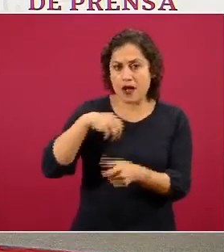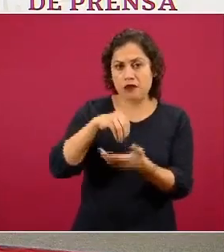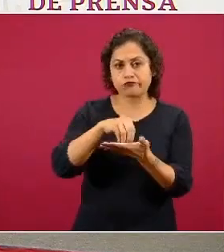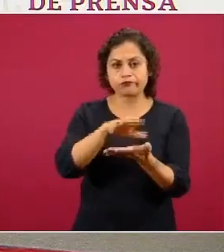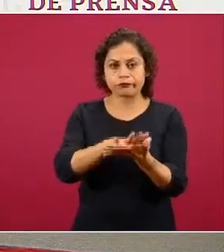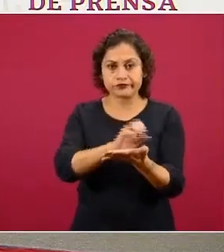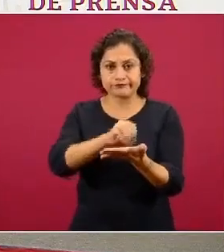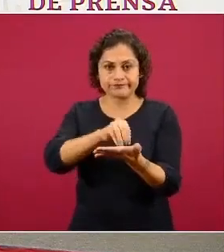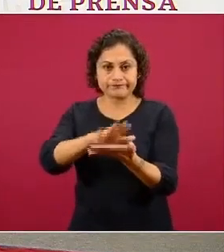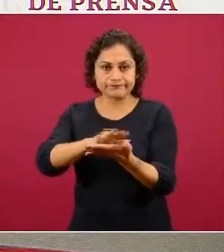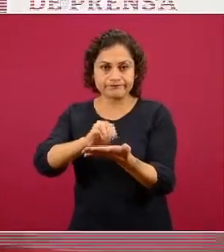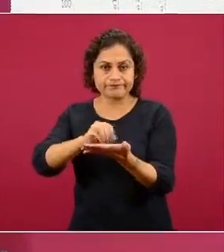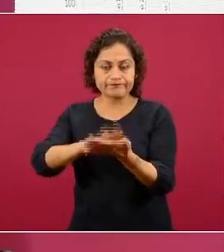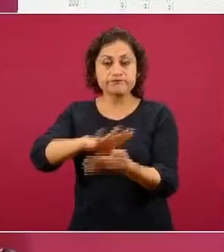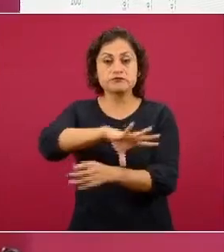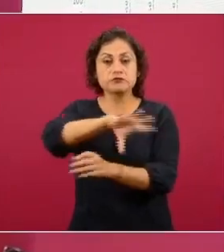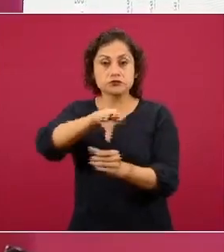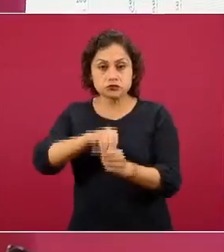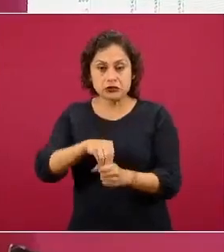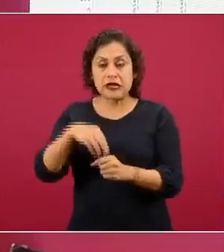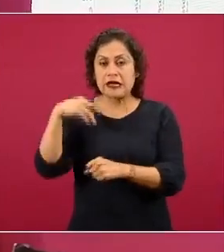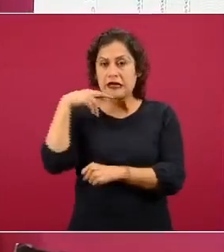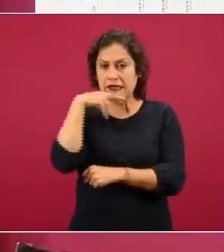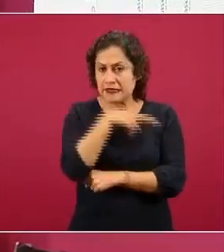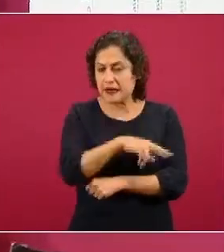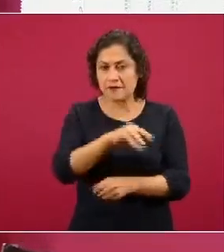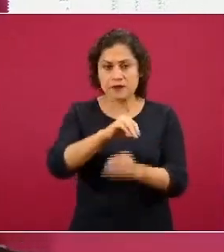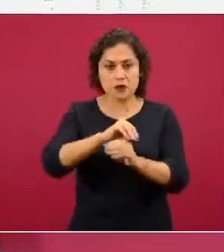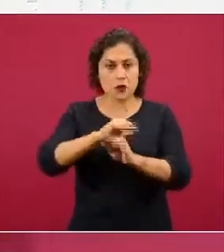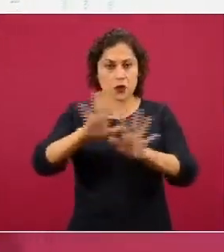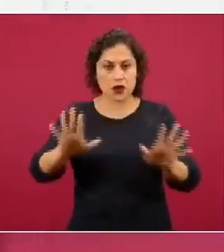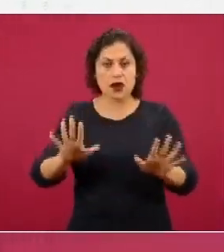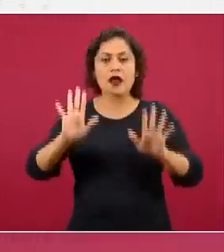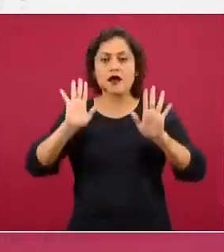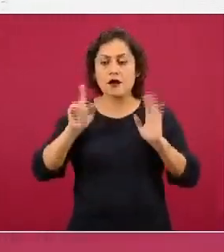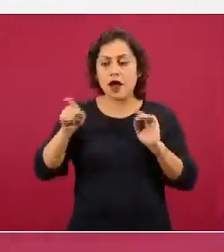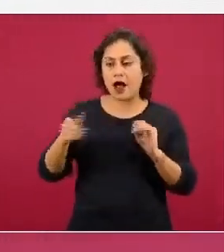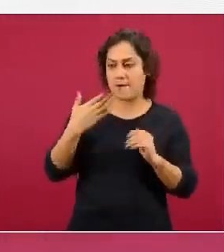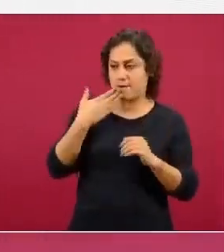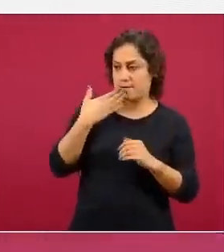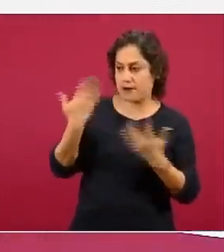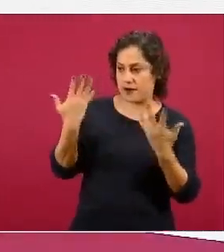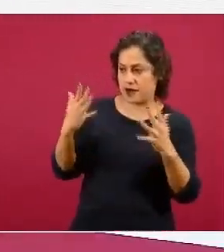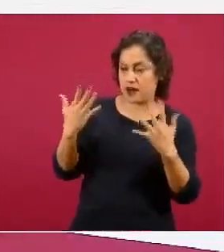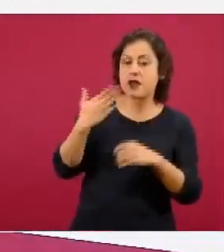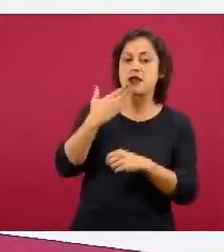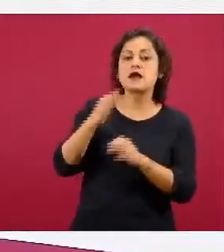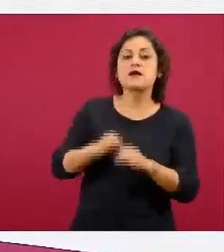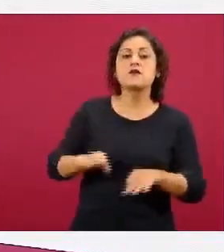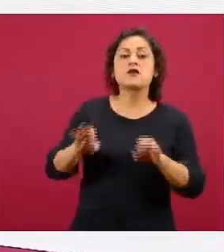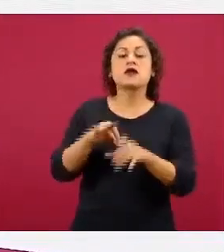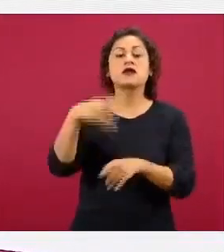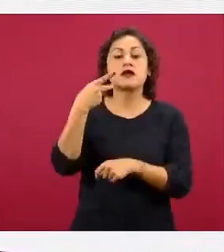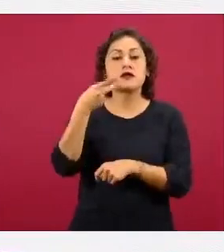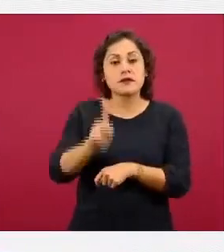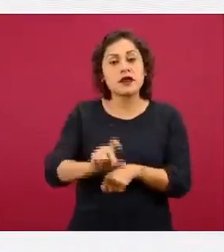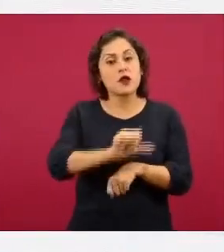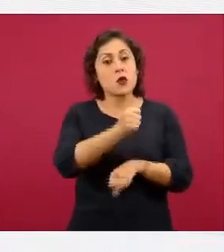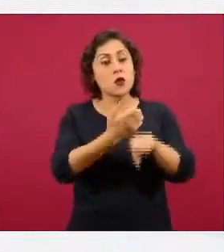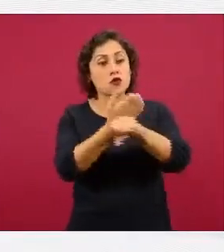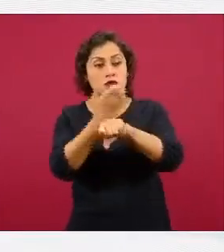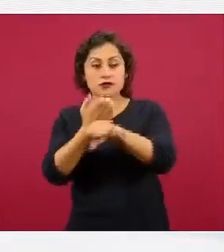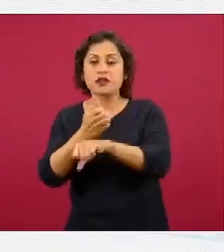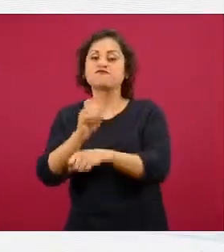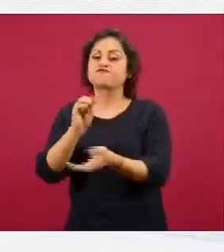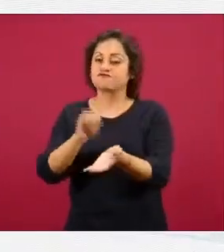completo, más claro, más rápido, es muy importante y se ha logrado, pero en muchas entidades federativas todavía hay cierto